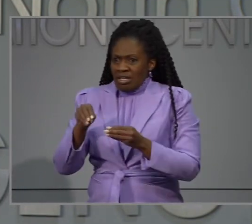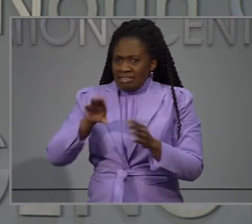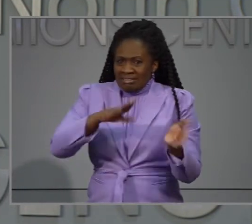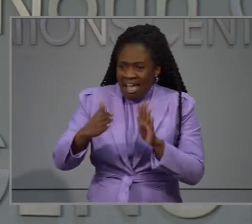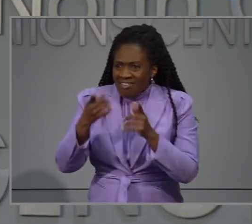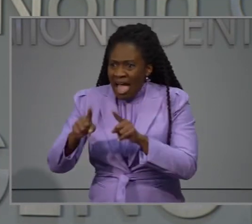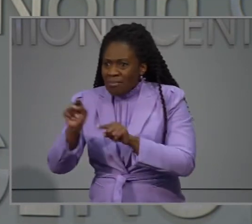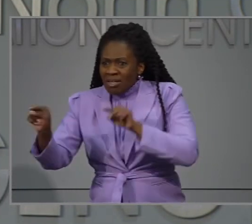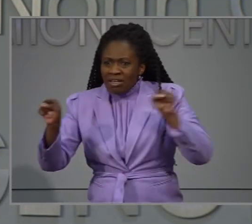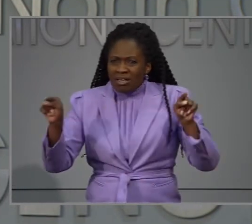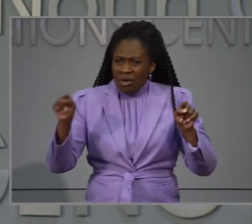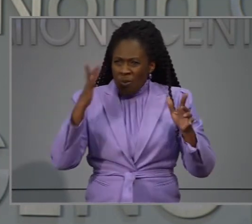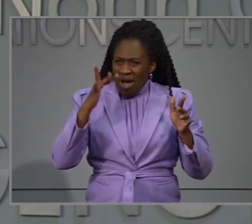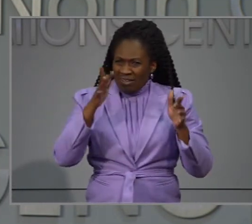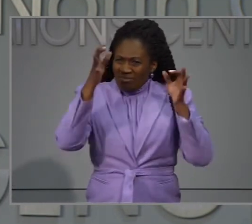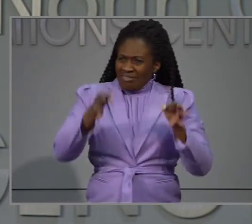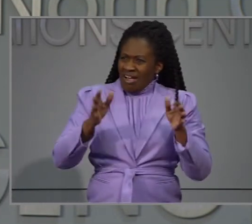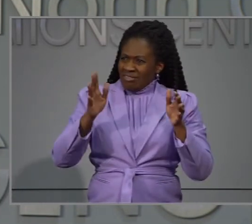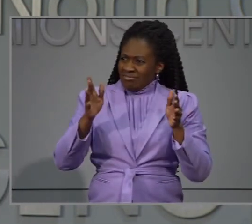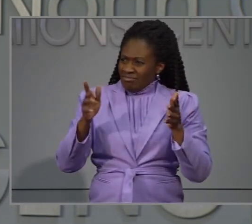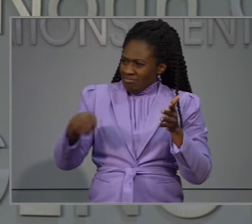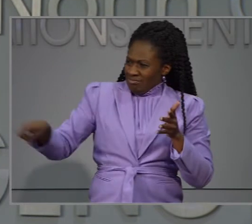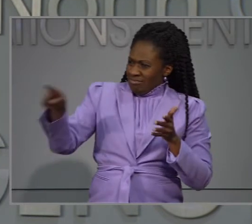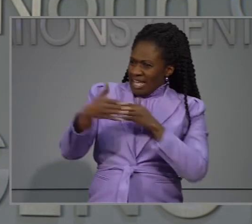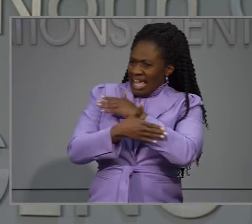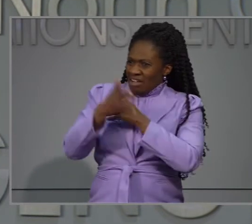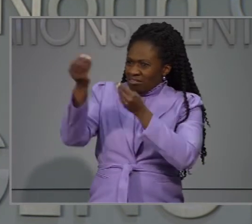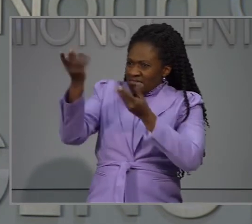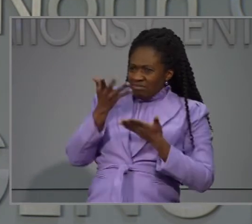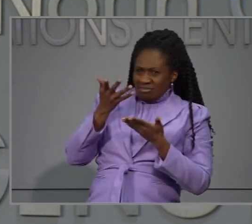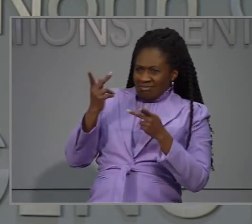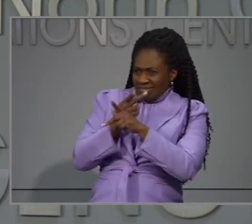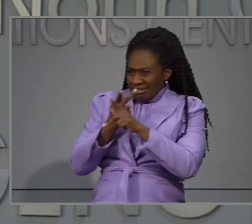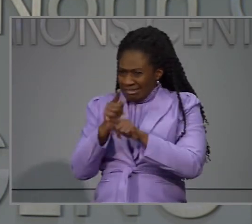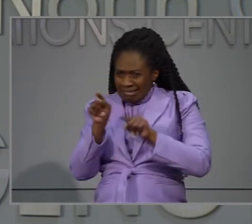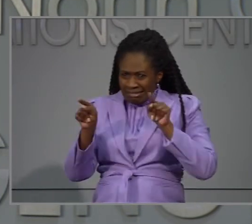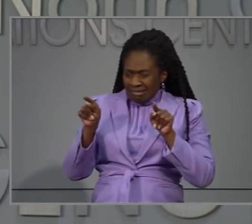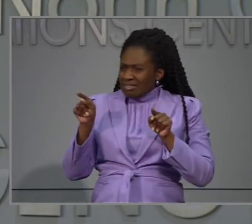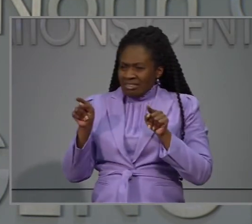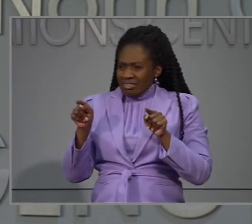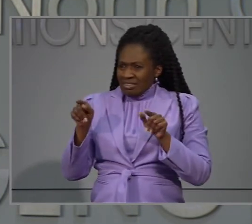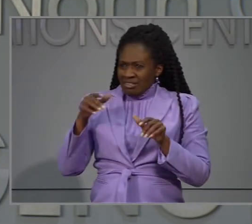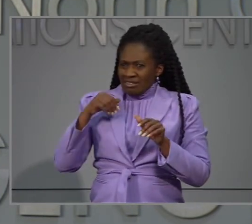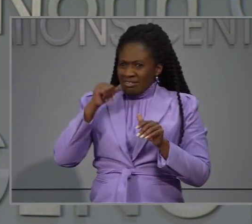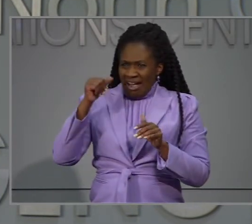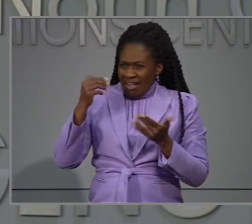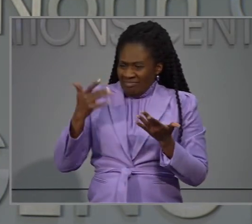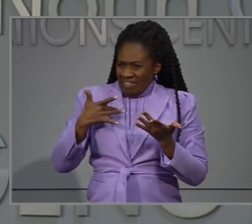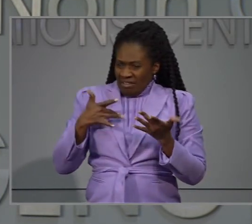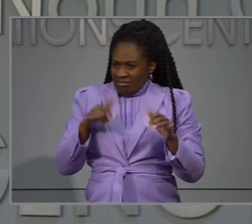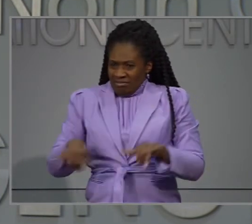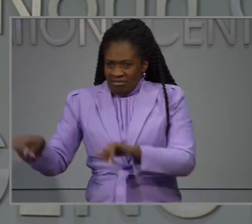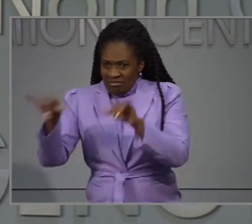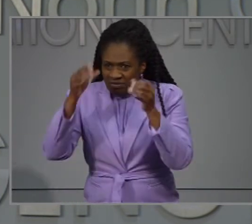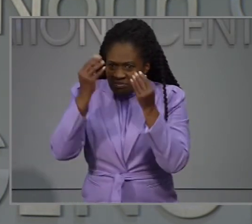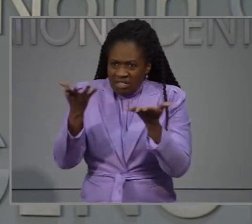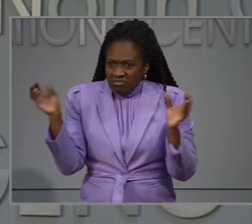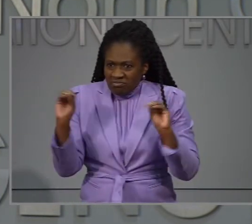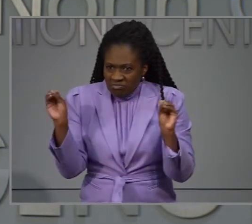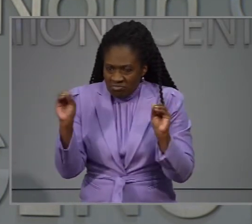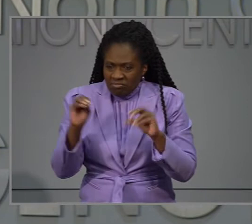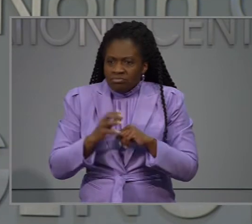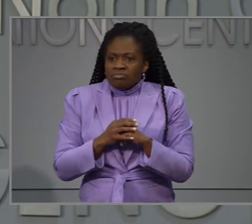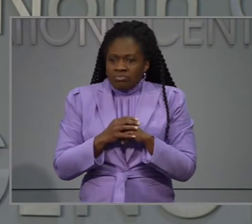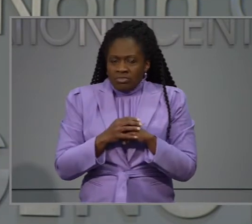en cada uno de los condados para descifrar exactamente qué está pasando y dejar estas inconsistencias